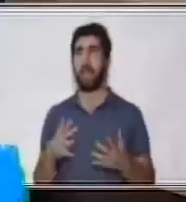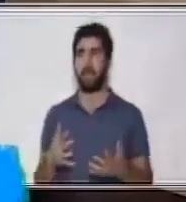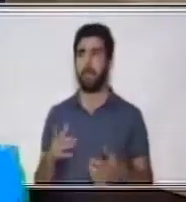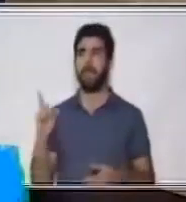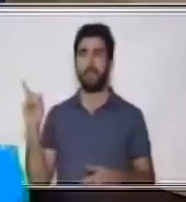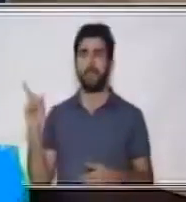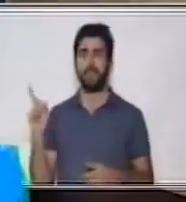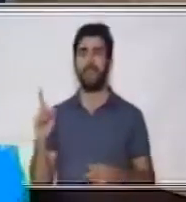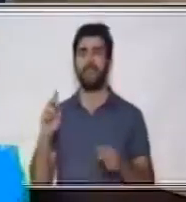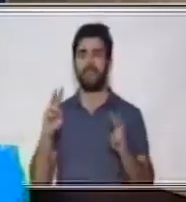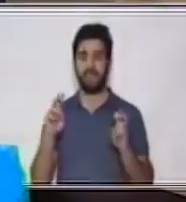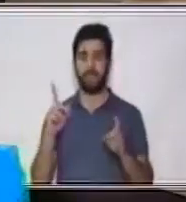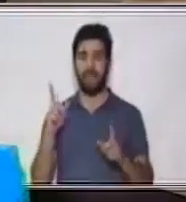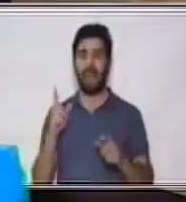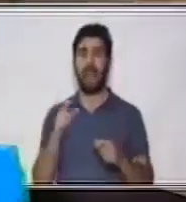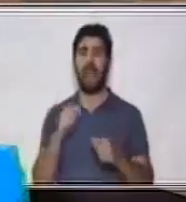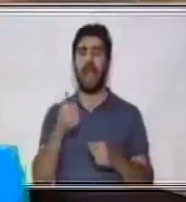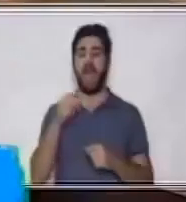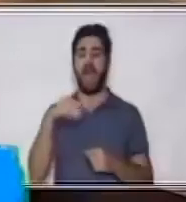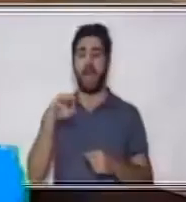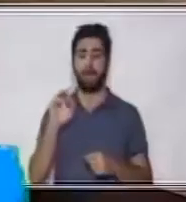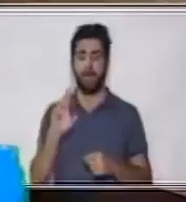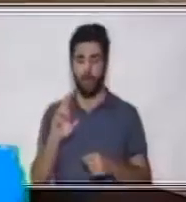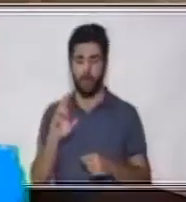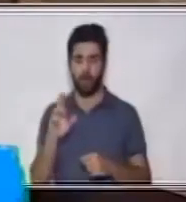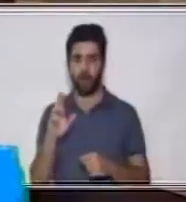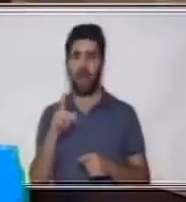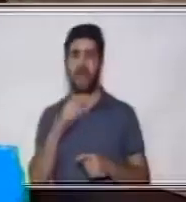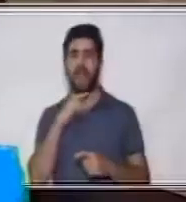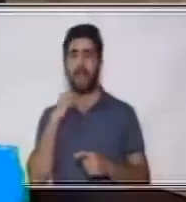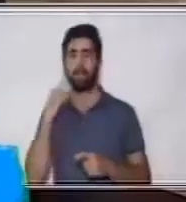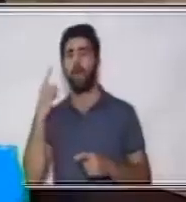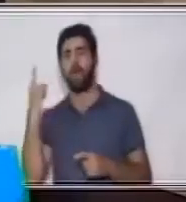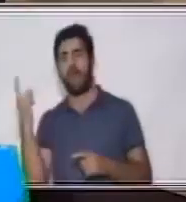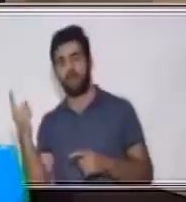que tiene enamorado, amoroso,